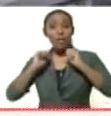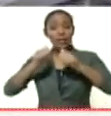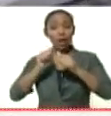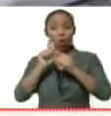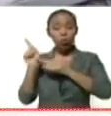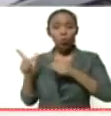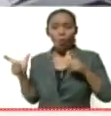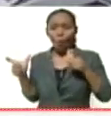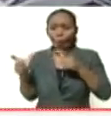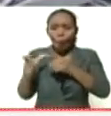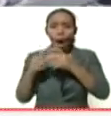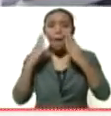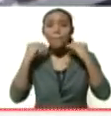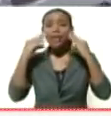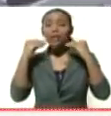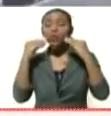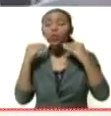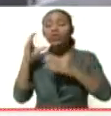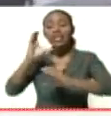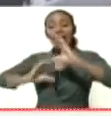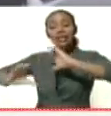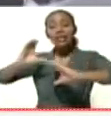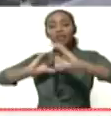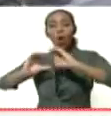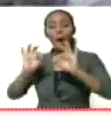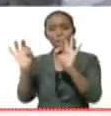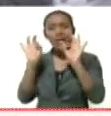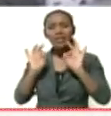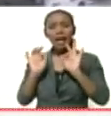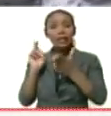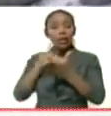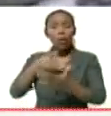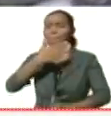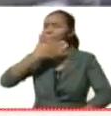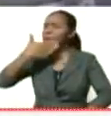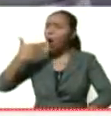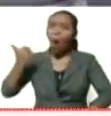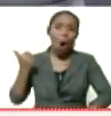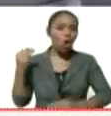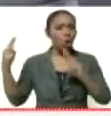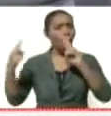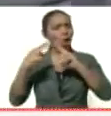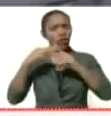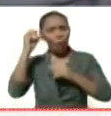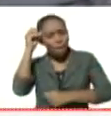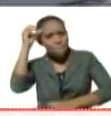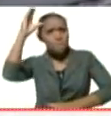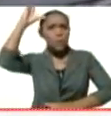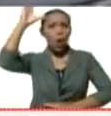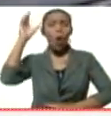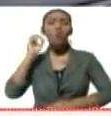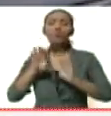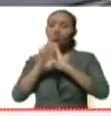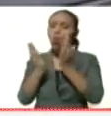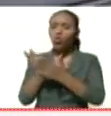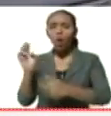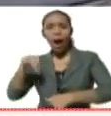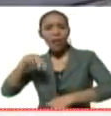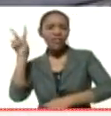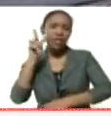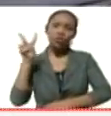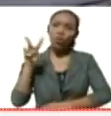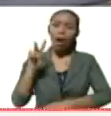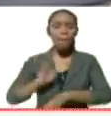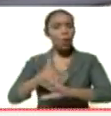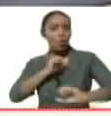reunirse con nuestros expertos científicos y especialistas. Está llegando el mejor conocimiento del mundo a Venezuela. Porque